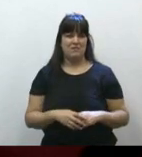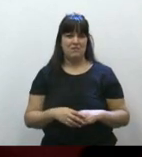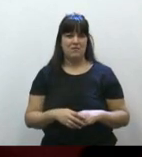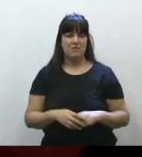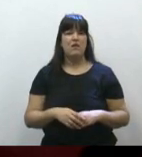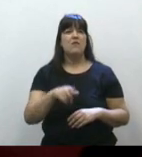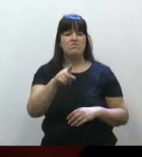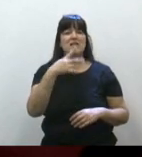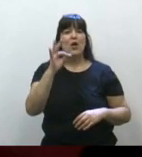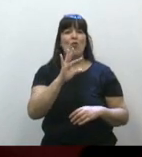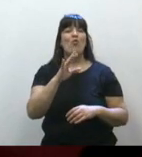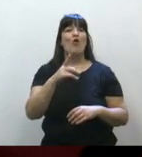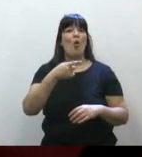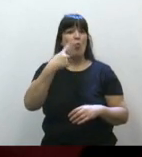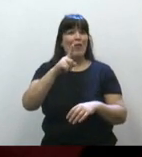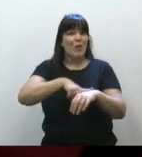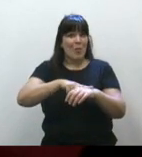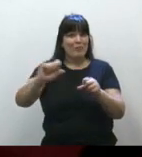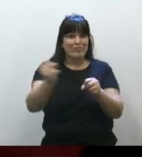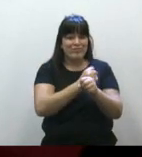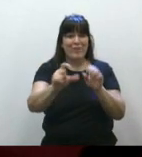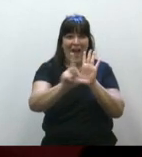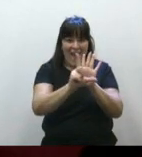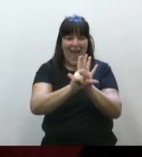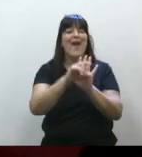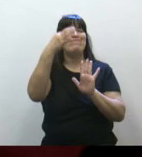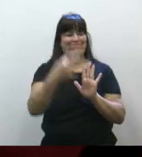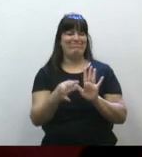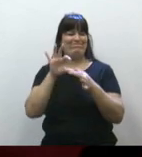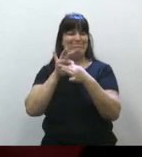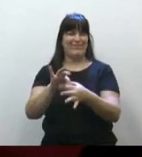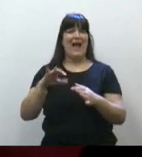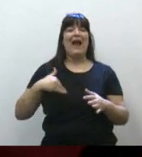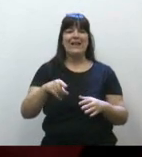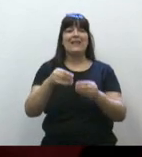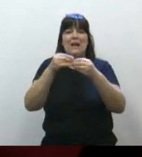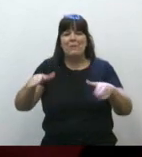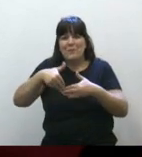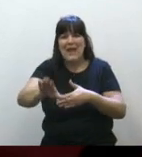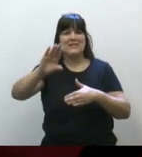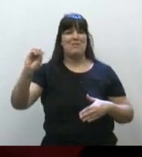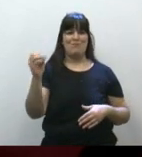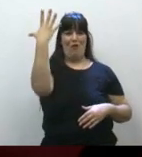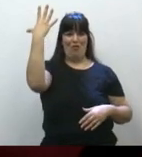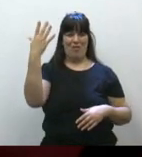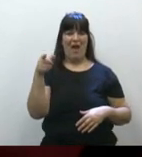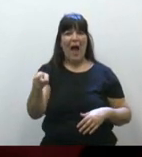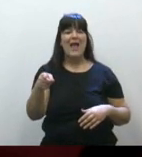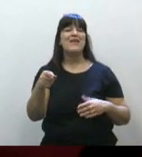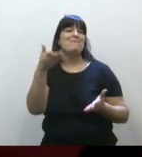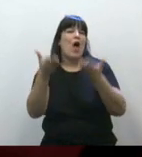en la modernidad va a entrar en un proceso de justicia de equidad